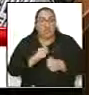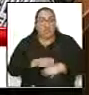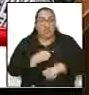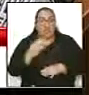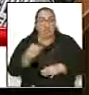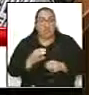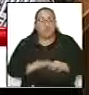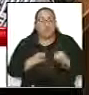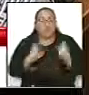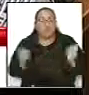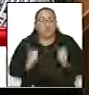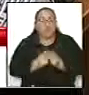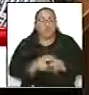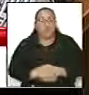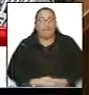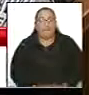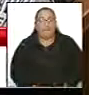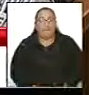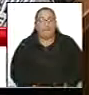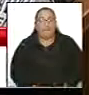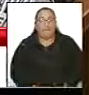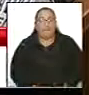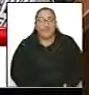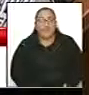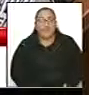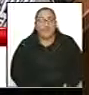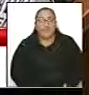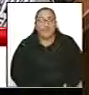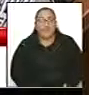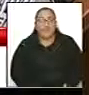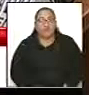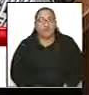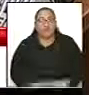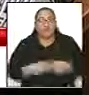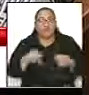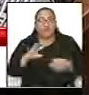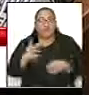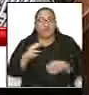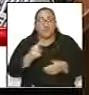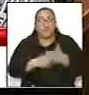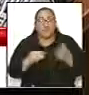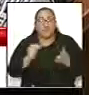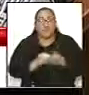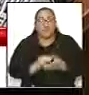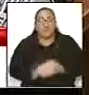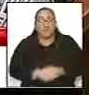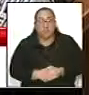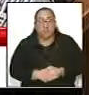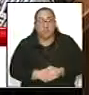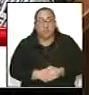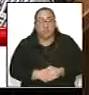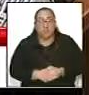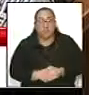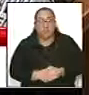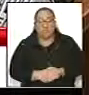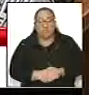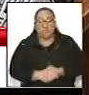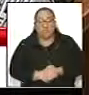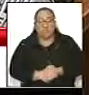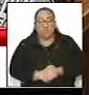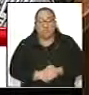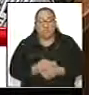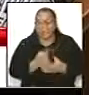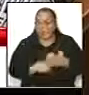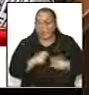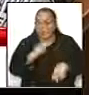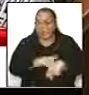vida muy corto, porque más o menos, aquí mis amigos en Intel podrían de repente corregir el tema, es que el